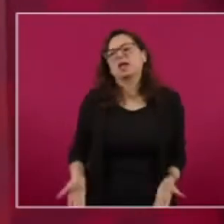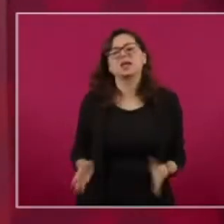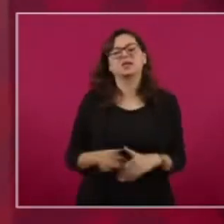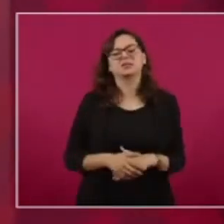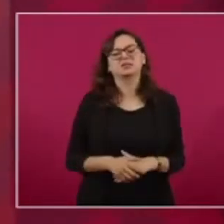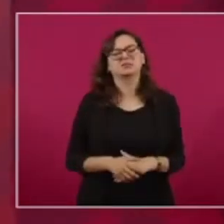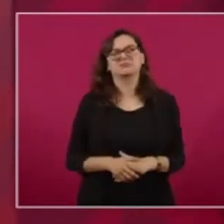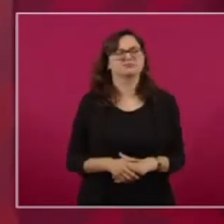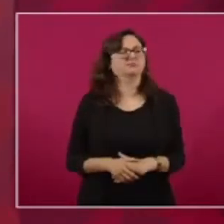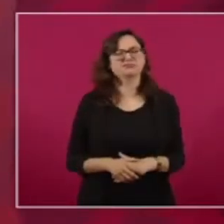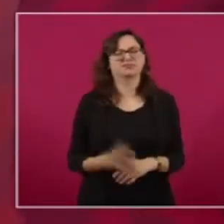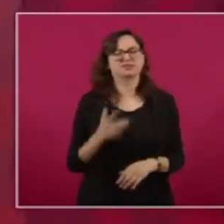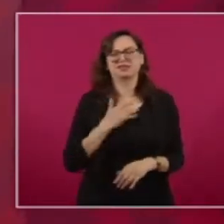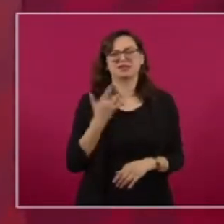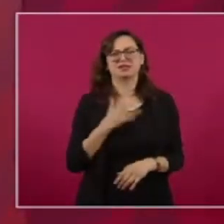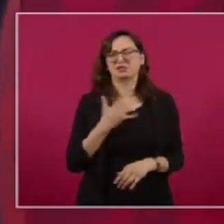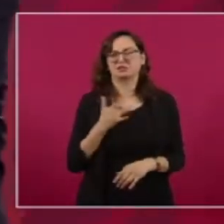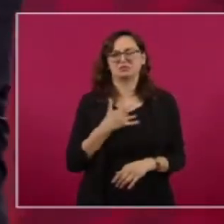Mejor